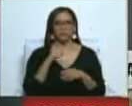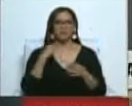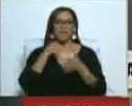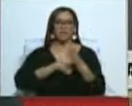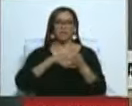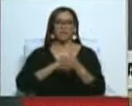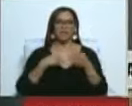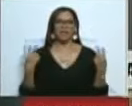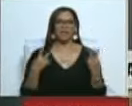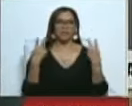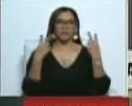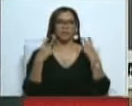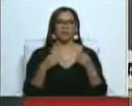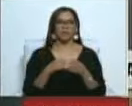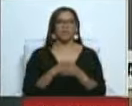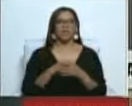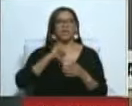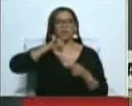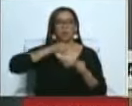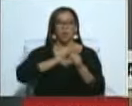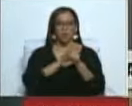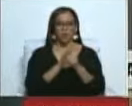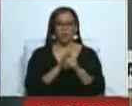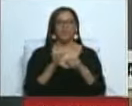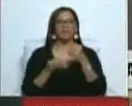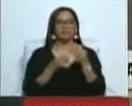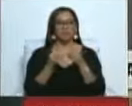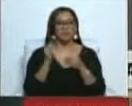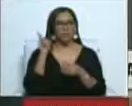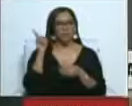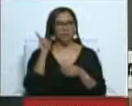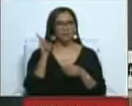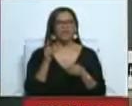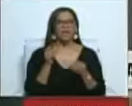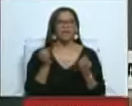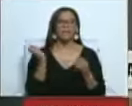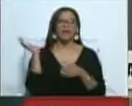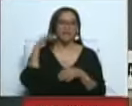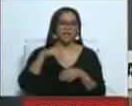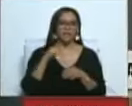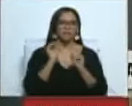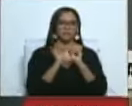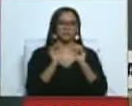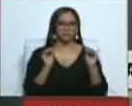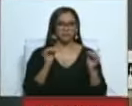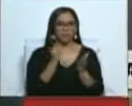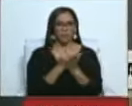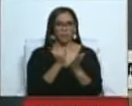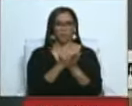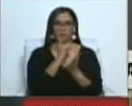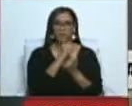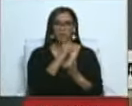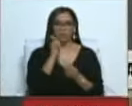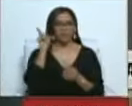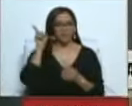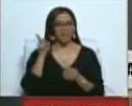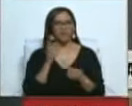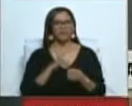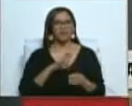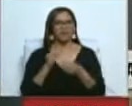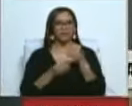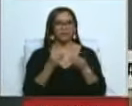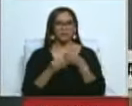victoria, Y con Jorge hicimos un programa allá en Maracay para denunciar con pruebas y nombres lo que ellos estaban haciendo, pues